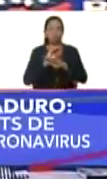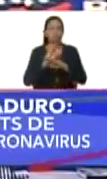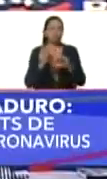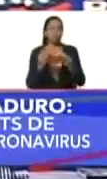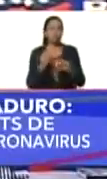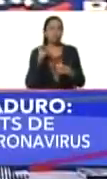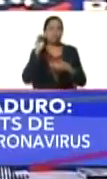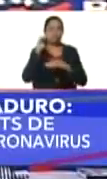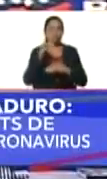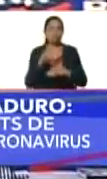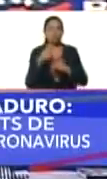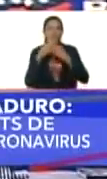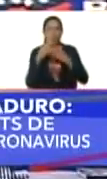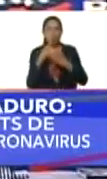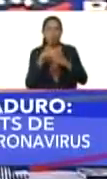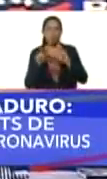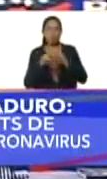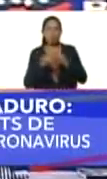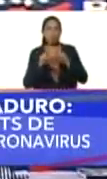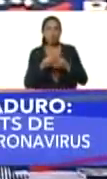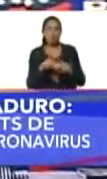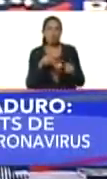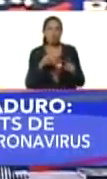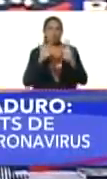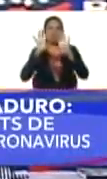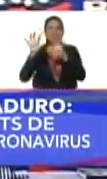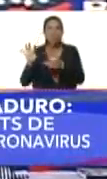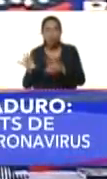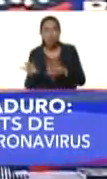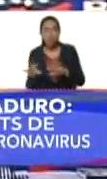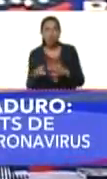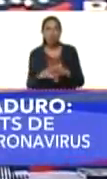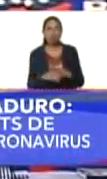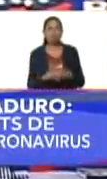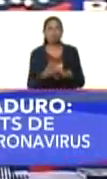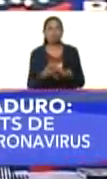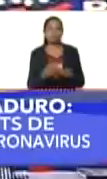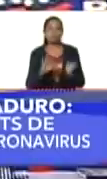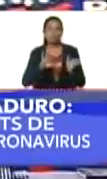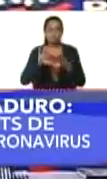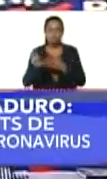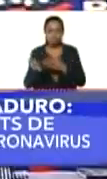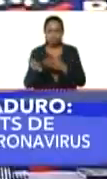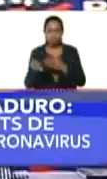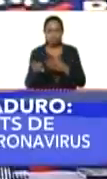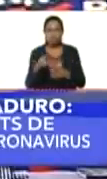más allá del comentario jocoso, o del chiste, o de la echadera de broma,